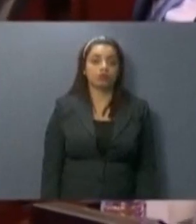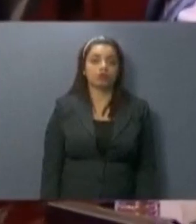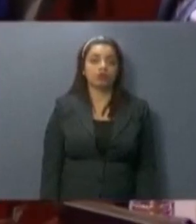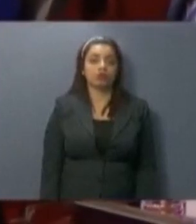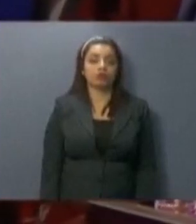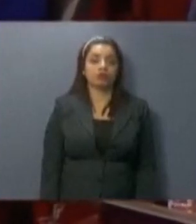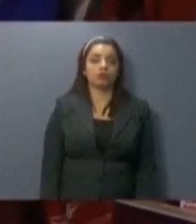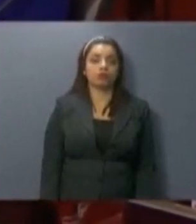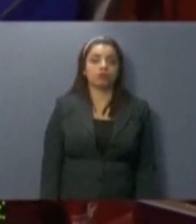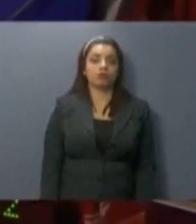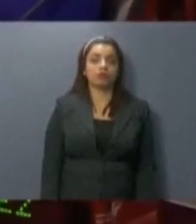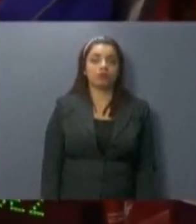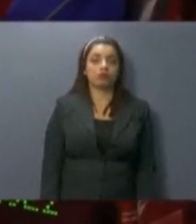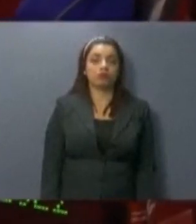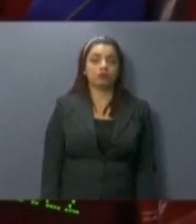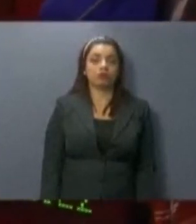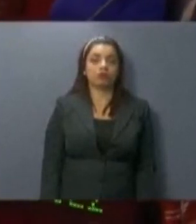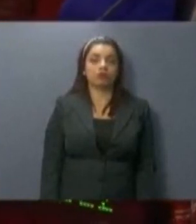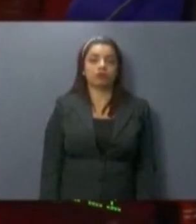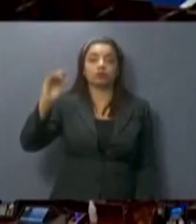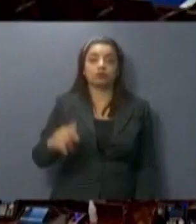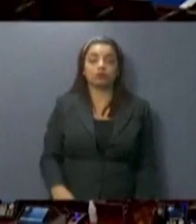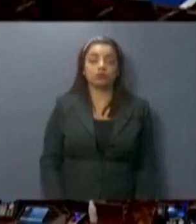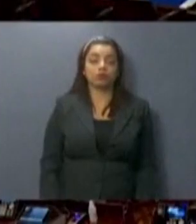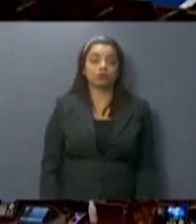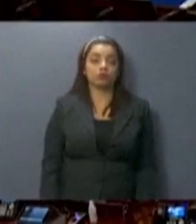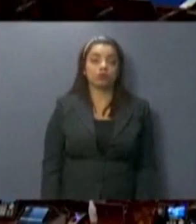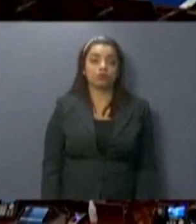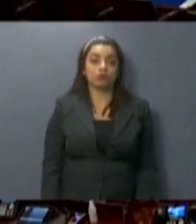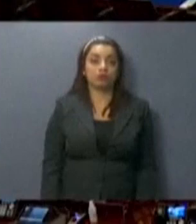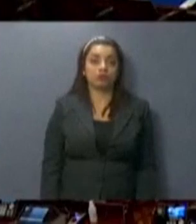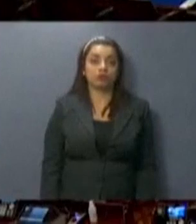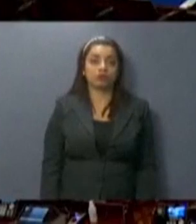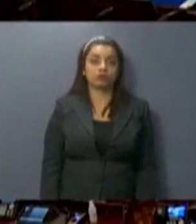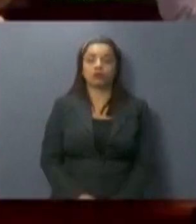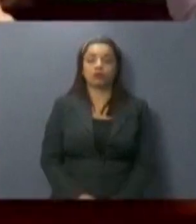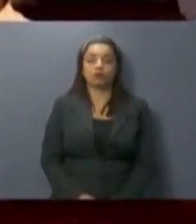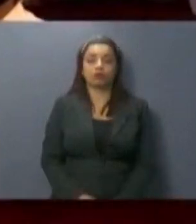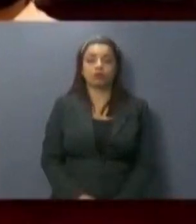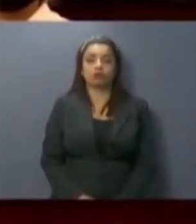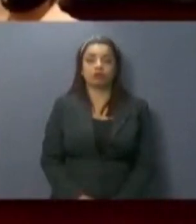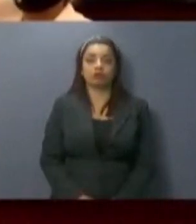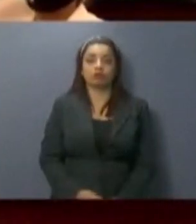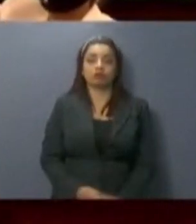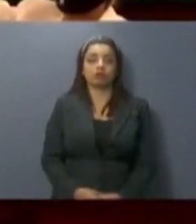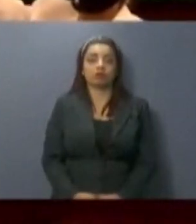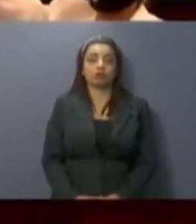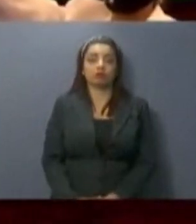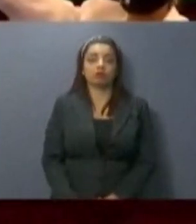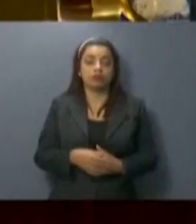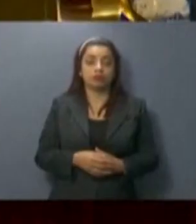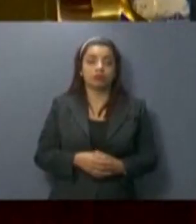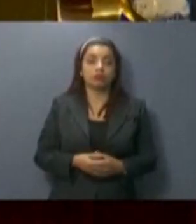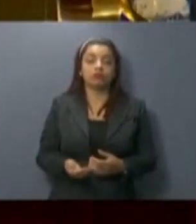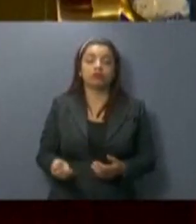lo que pasa en el salvador no queda en el salvador en una frase así podría resumirse como la comunidad internacional ha percibido que el parlamento centroamericano